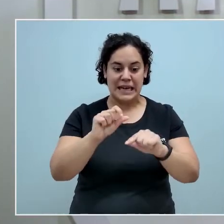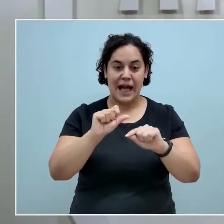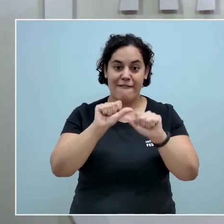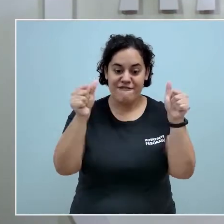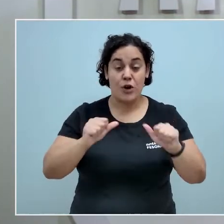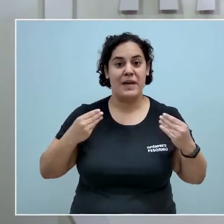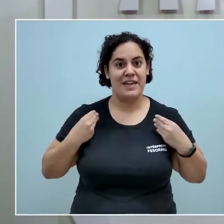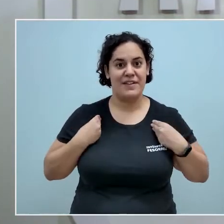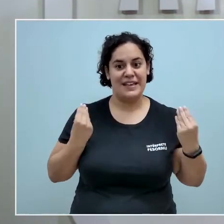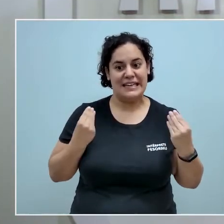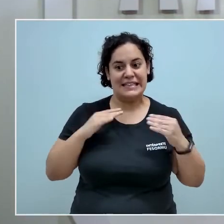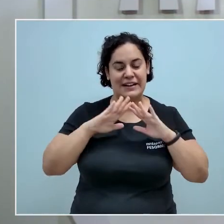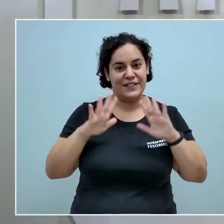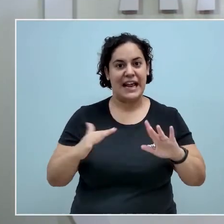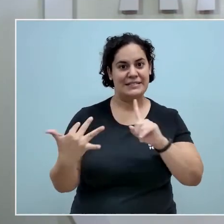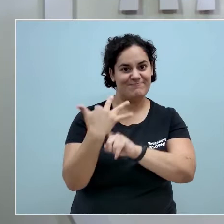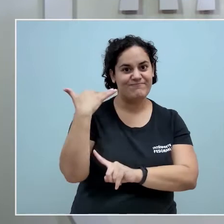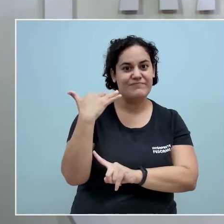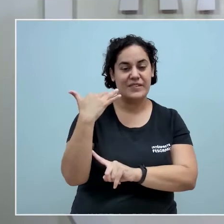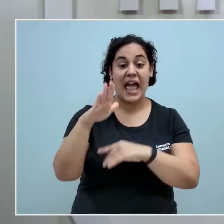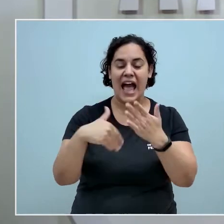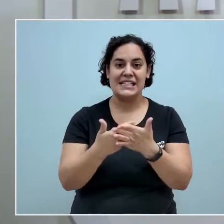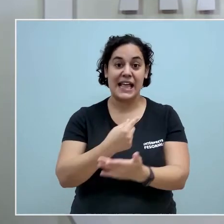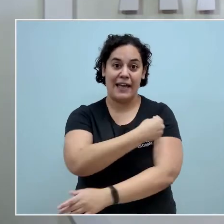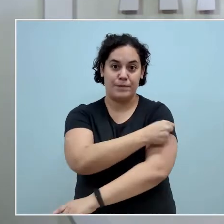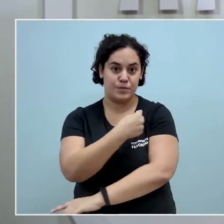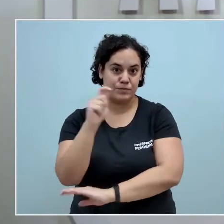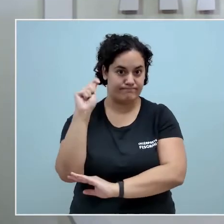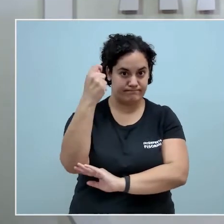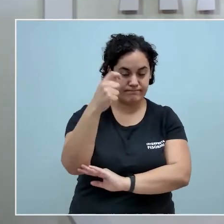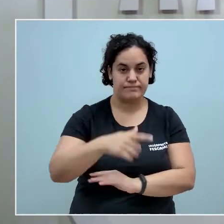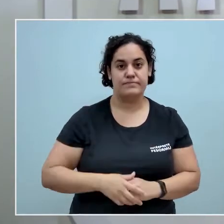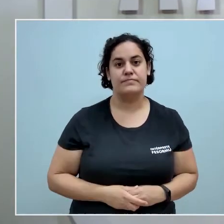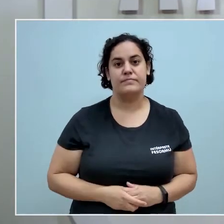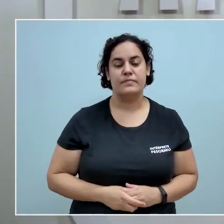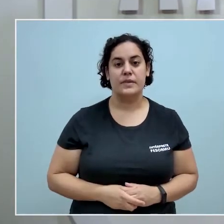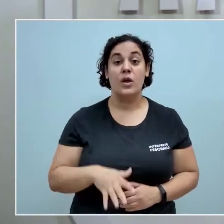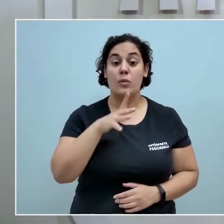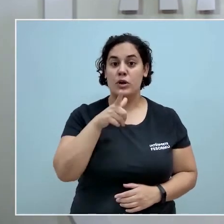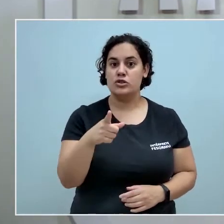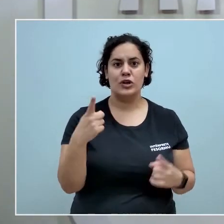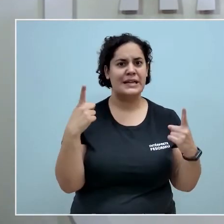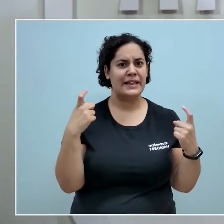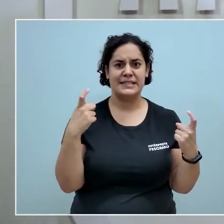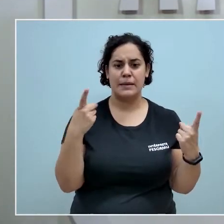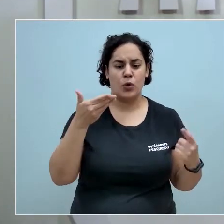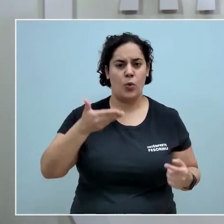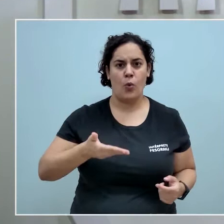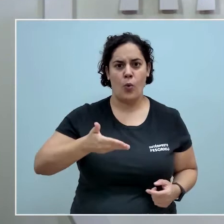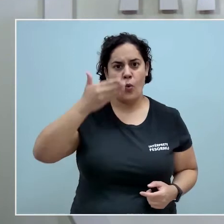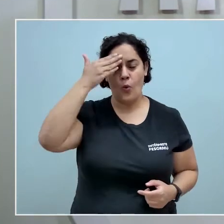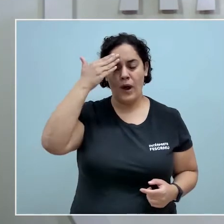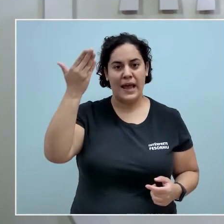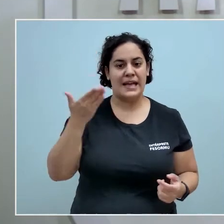vida y nuestra economía hasta que se encuentre una vacuna. Por ello, es absolutamente vital seguir manteniendo a raya